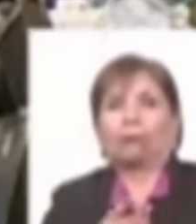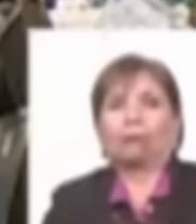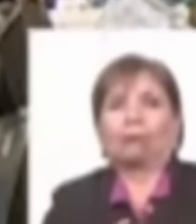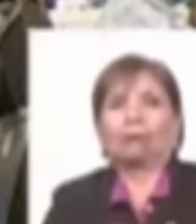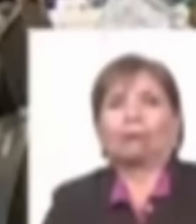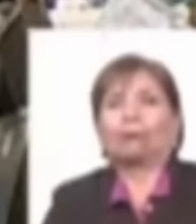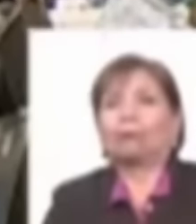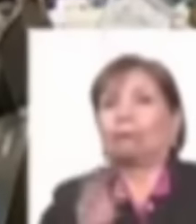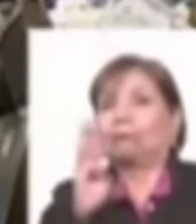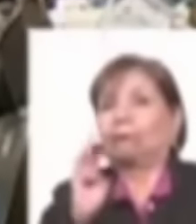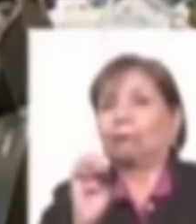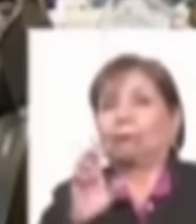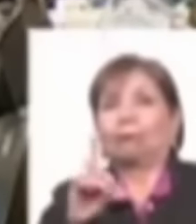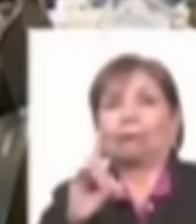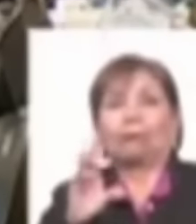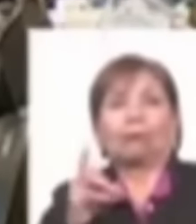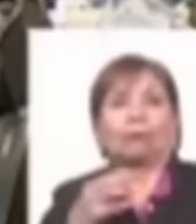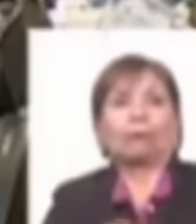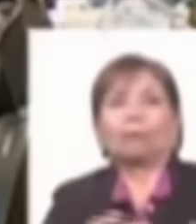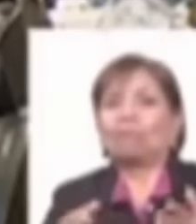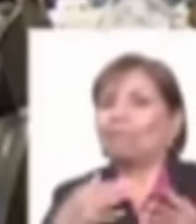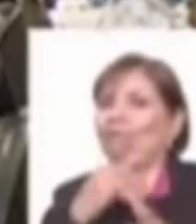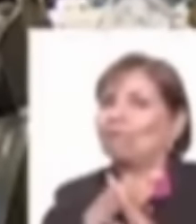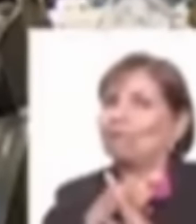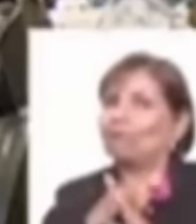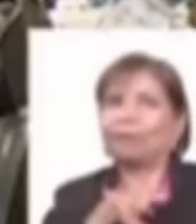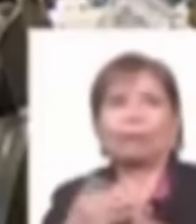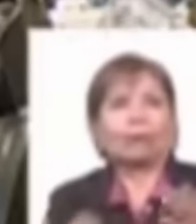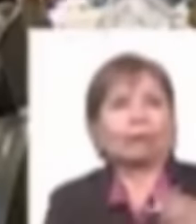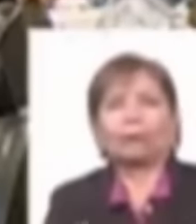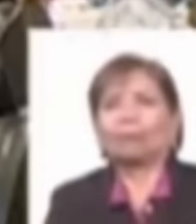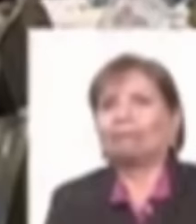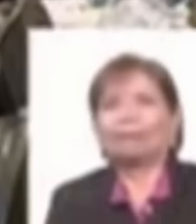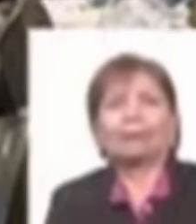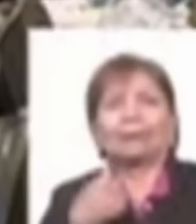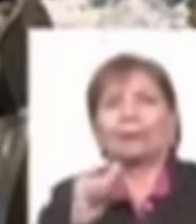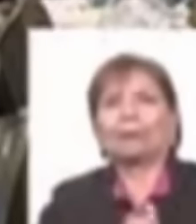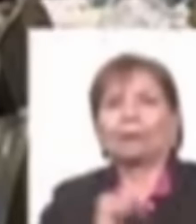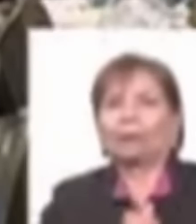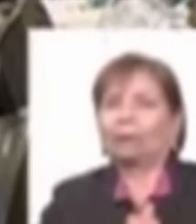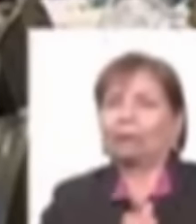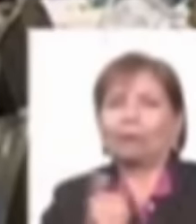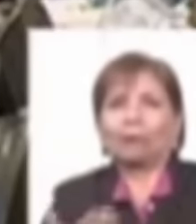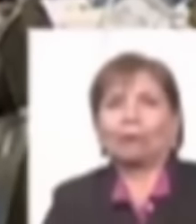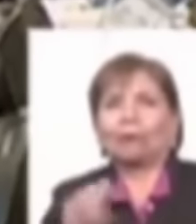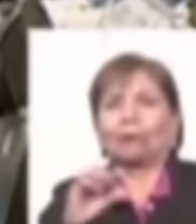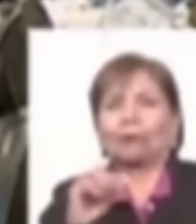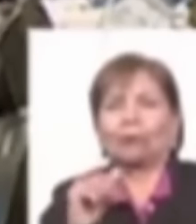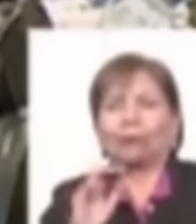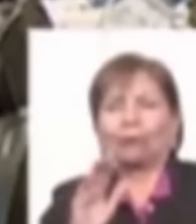Belaúnde, porque muchos los argumentos de defensa de la Junta Nacional era que el propio doctor